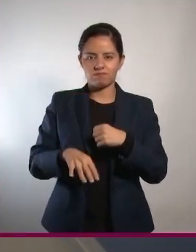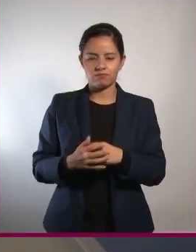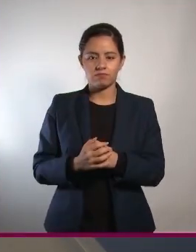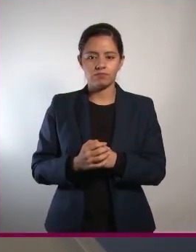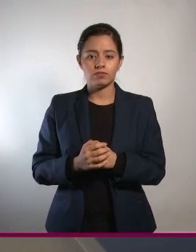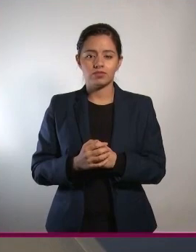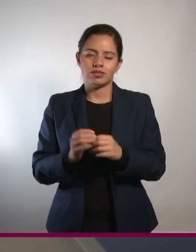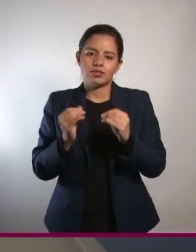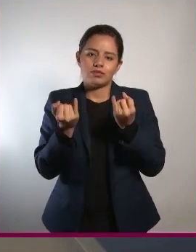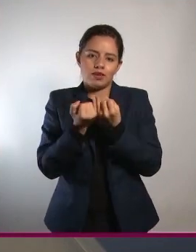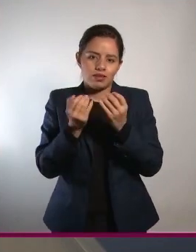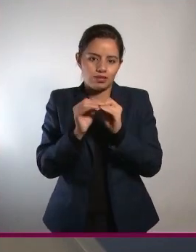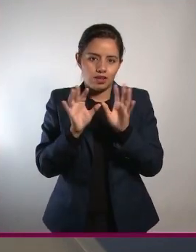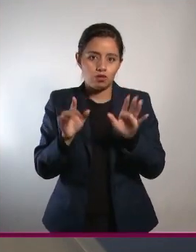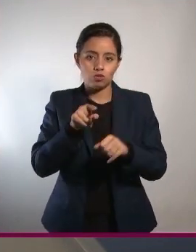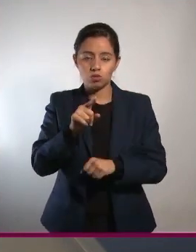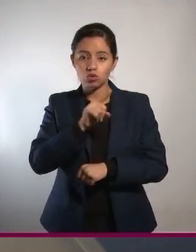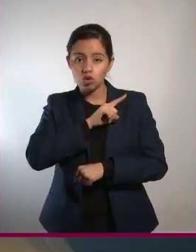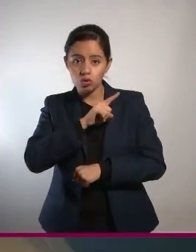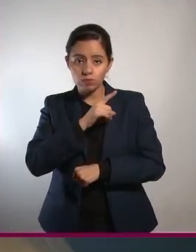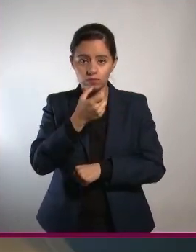por supuesto, no te automediques.